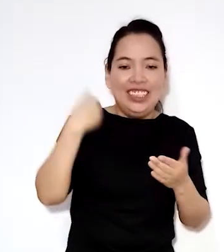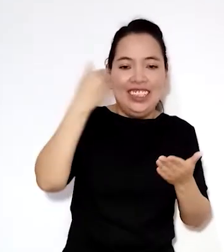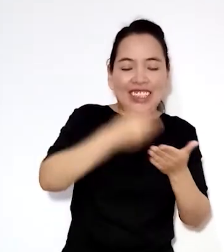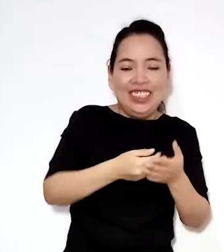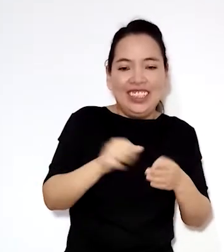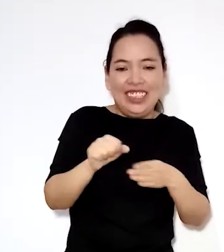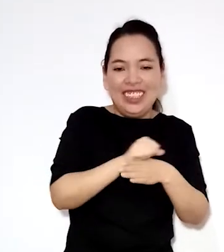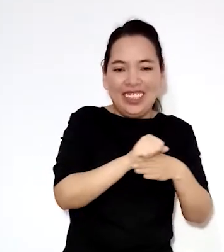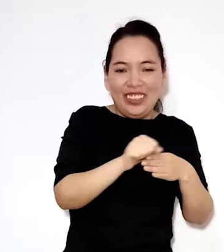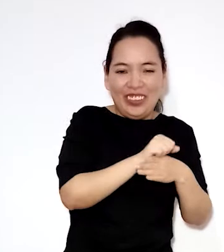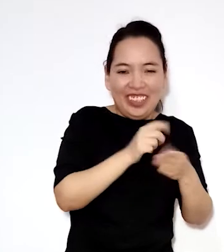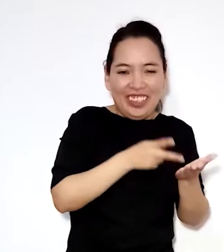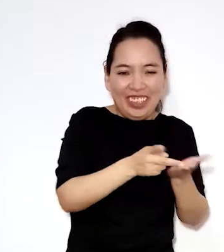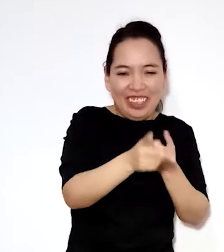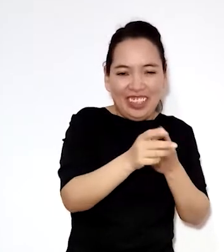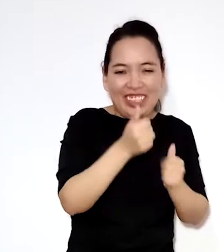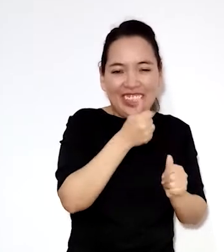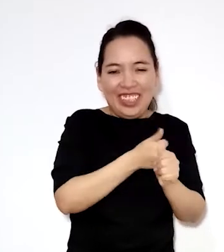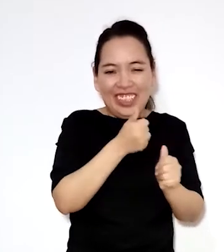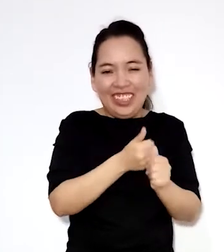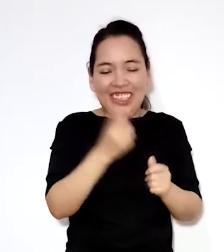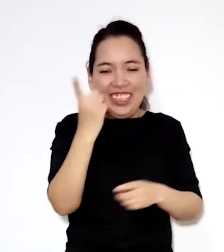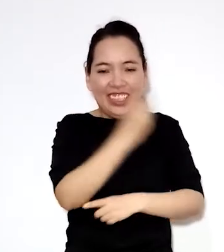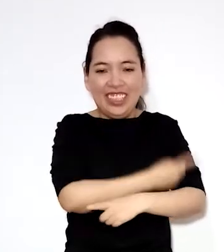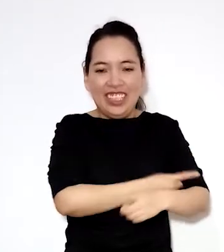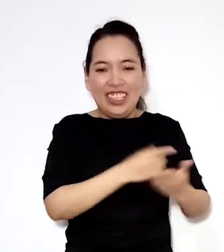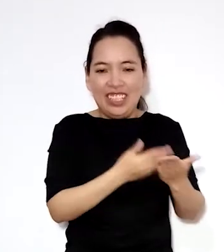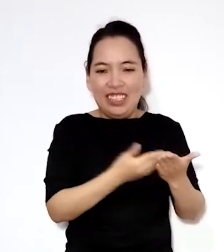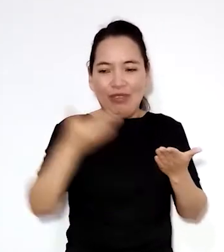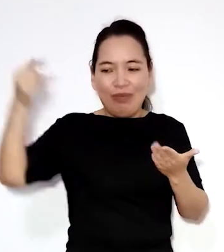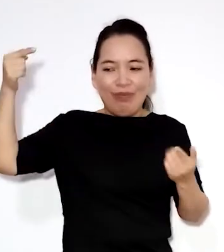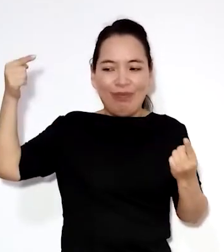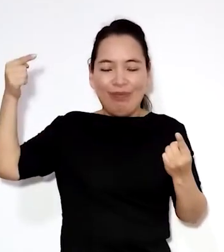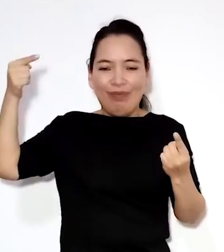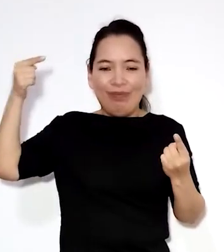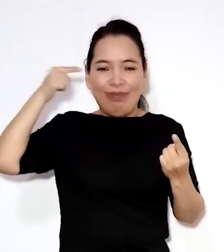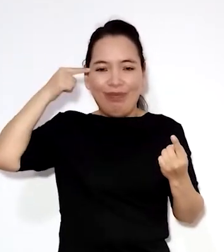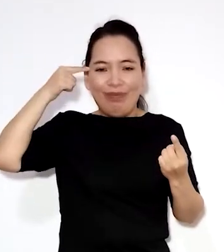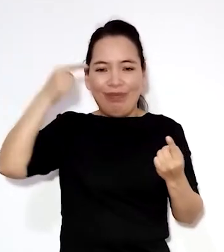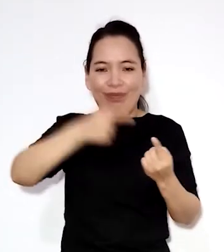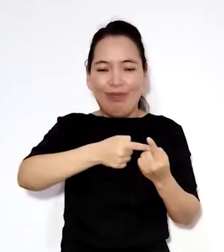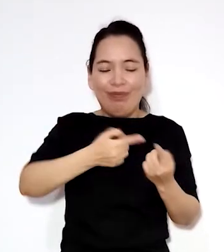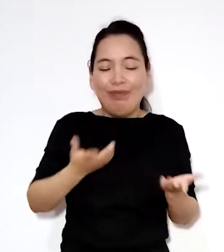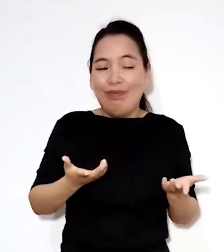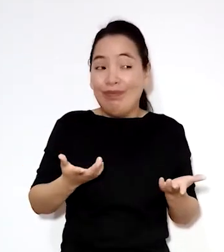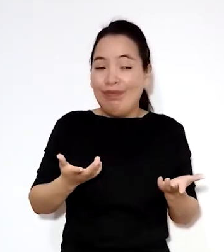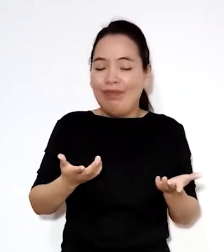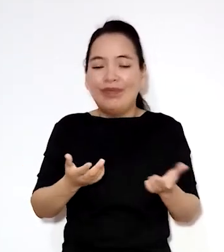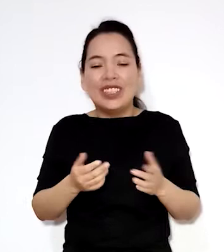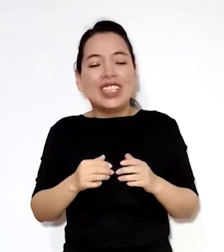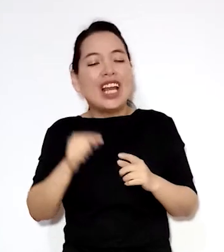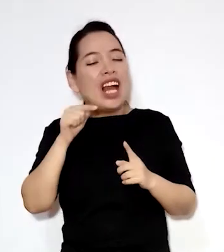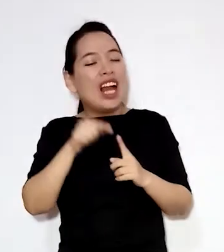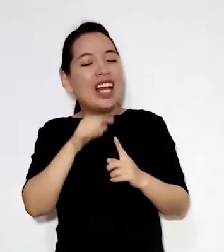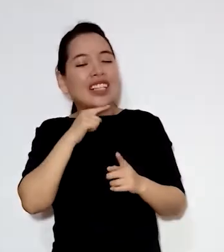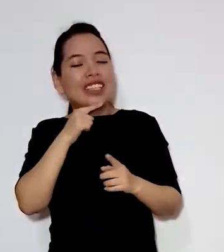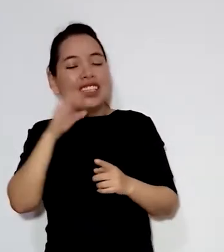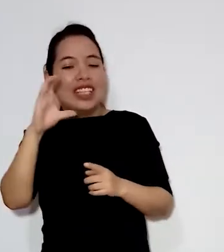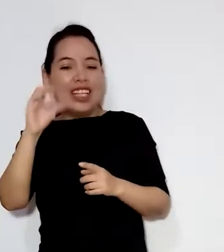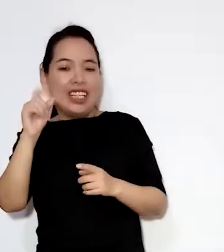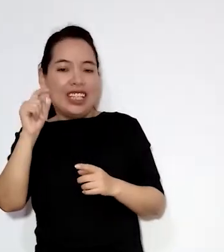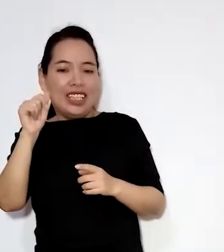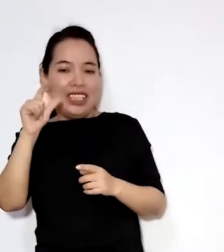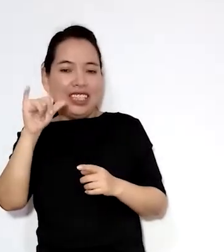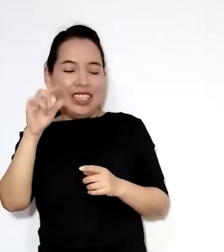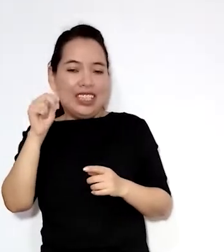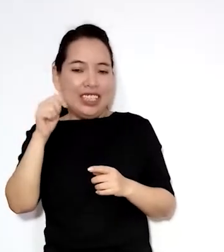y lo que la práctica está haciendo cotidianamente en las escuelas. Y como decía Catalina, hay